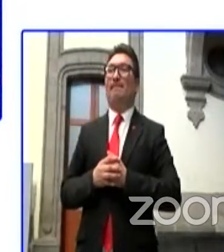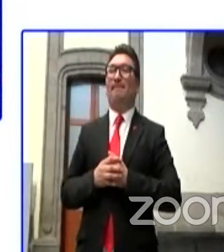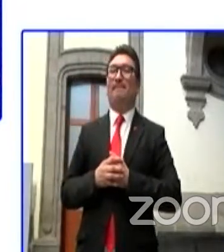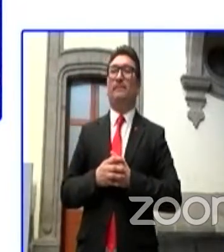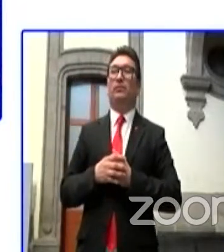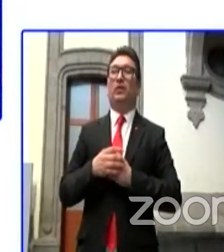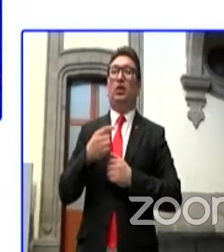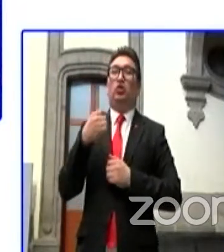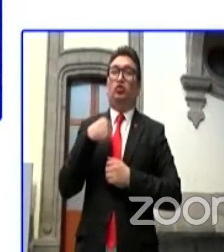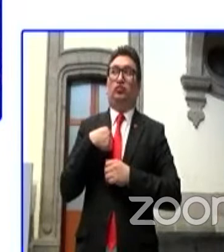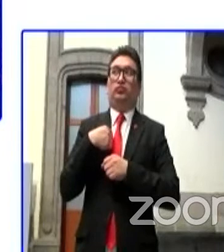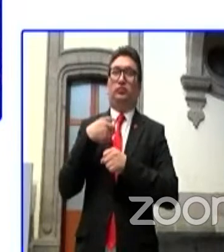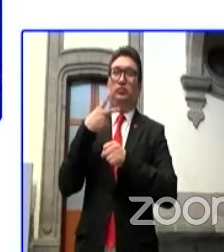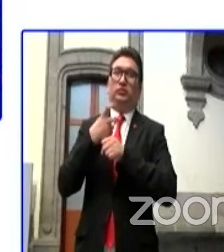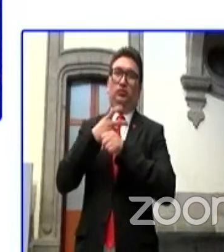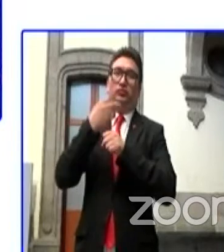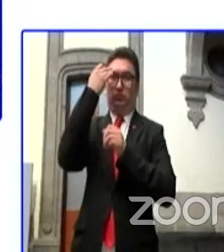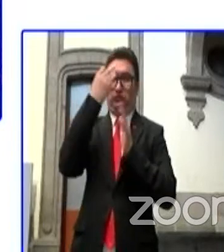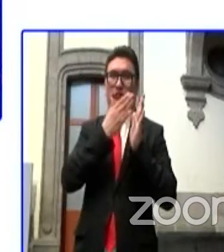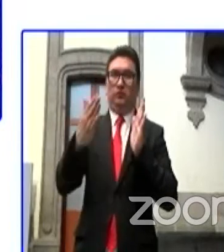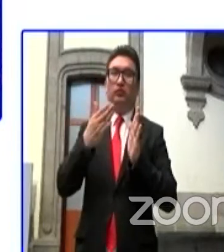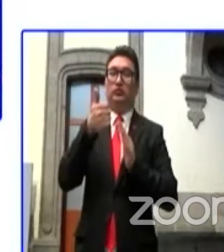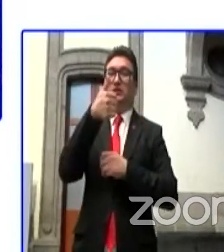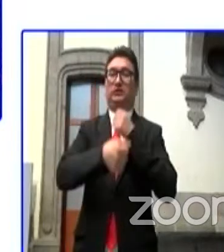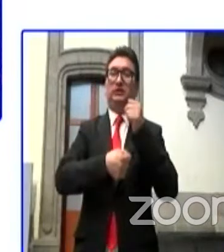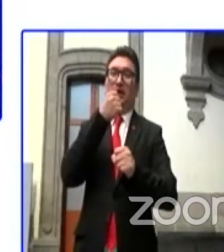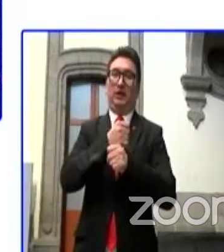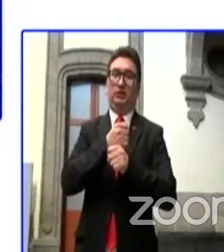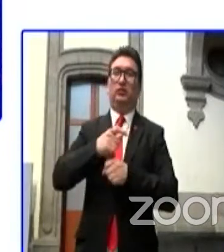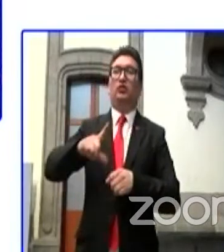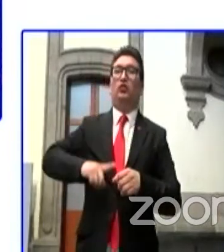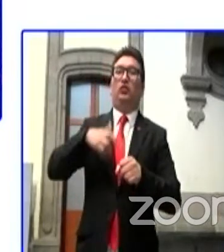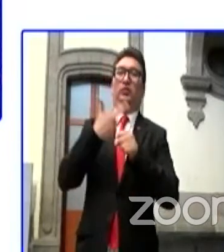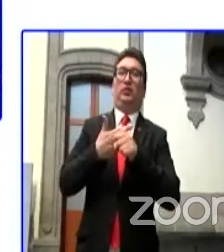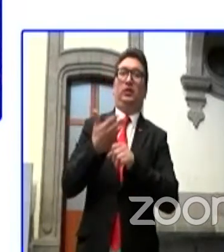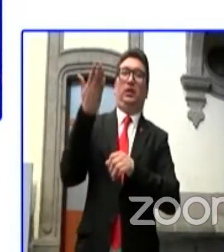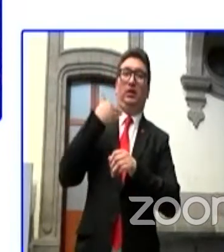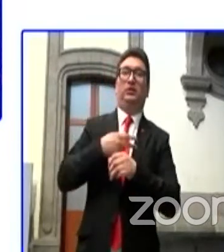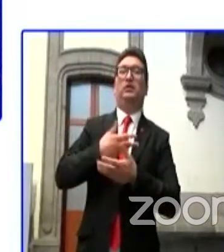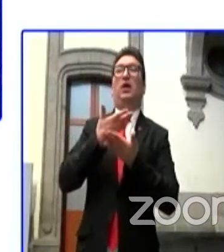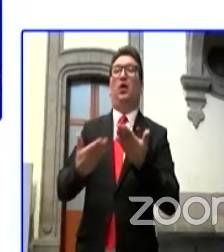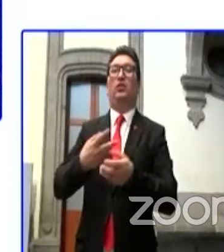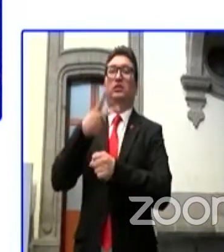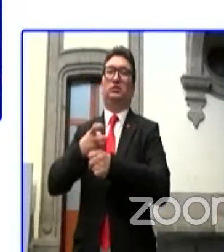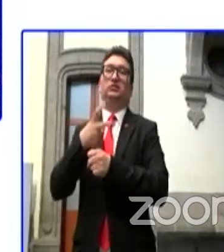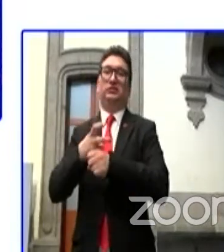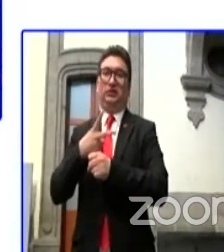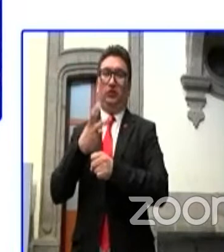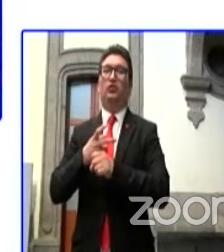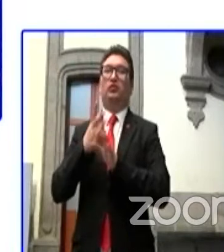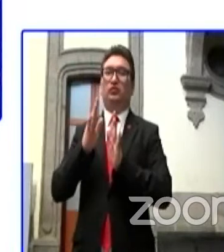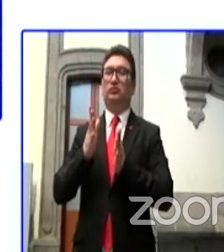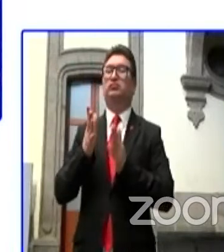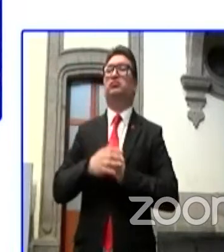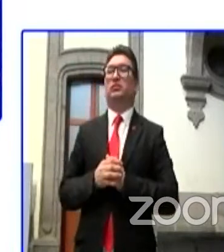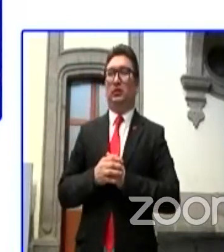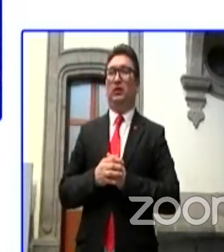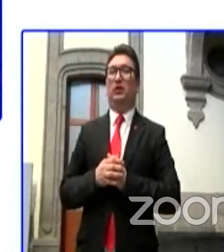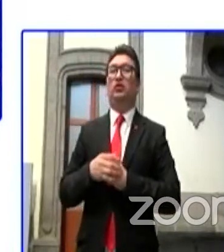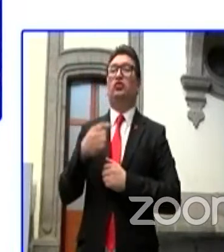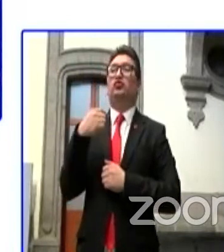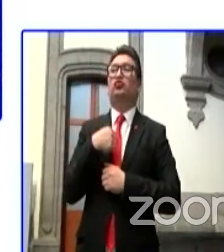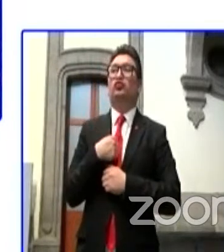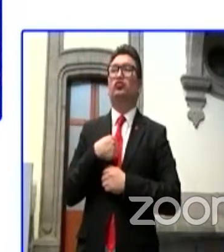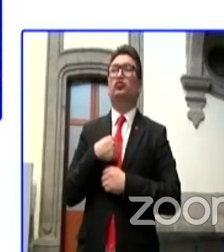sería mi segundo periodo. Yo estuve 6 años con el anterior gobernador y esa sería mi segunda administración estatal. Entonces me